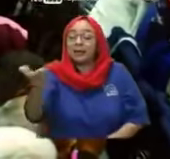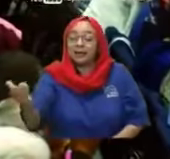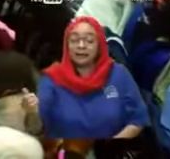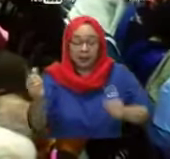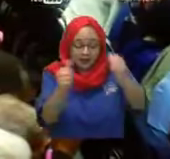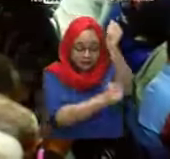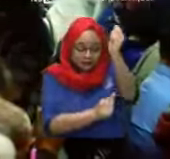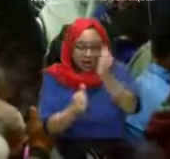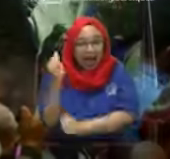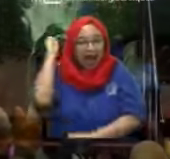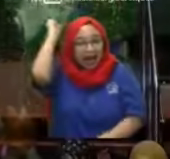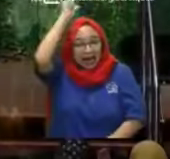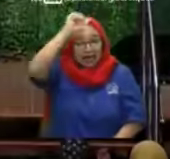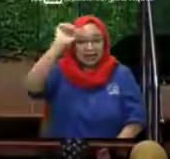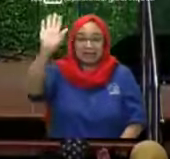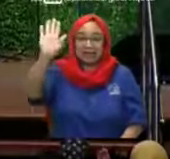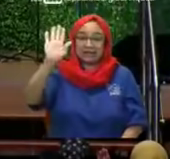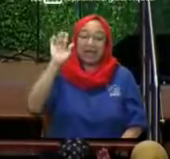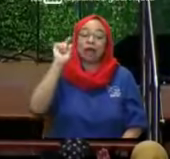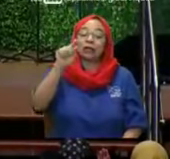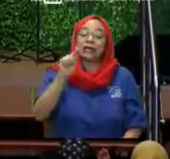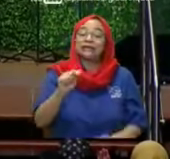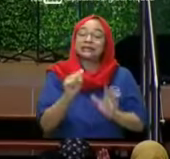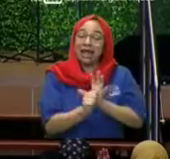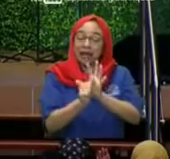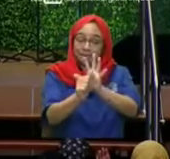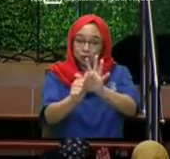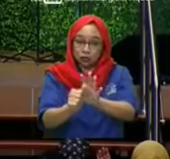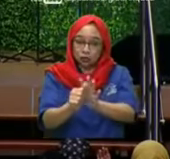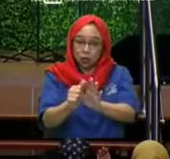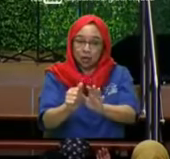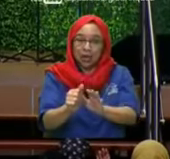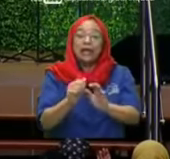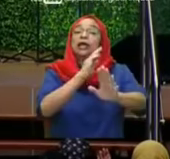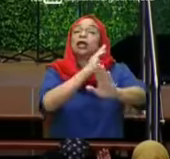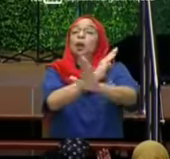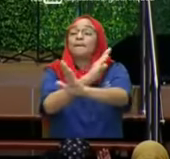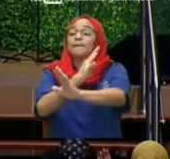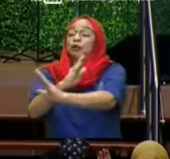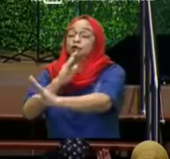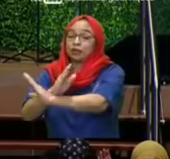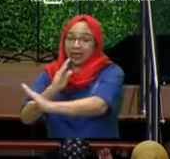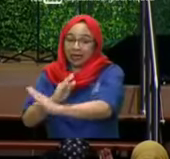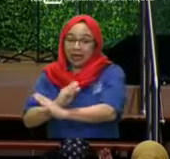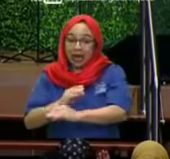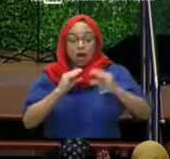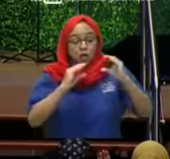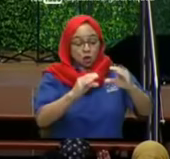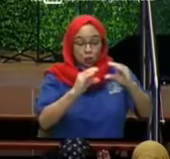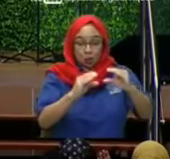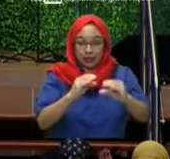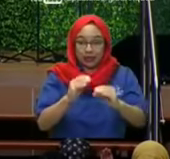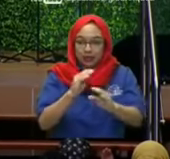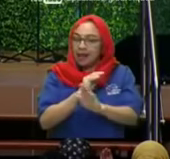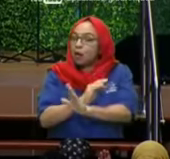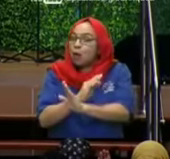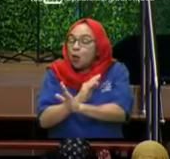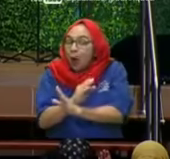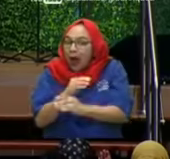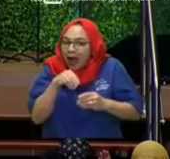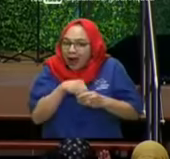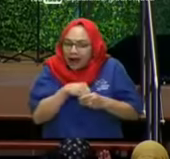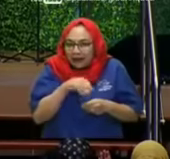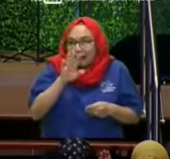su entrada y su salida, Señor. Manda ángeles para que protejan esa entrada, esa salida. Y dale tú, Señor,